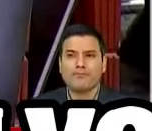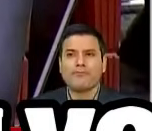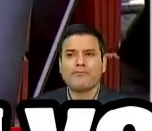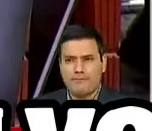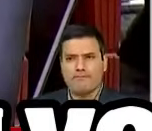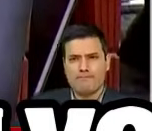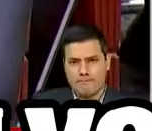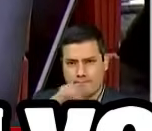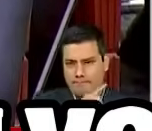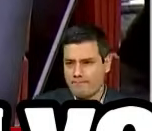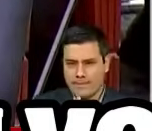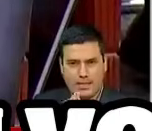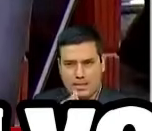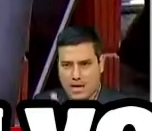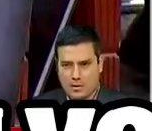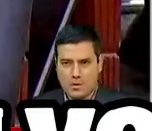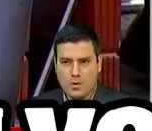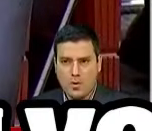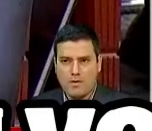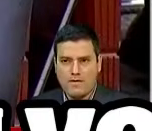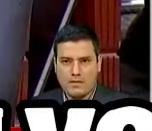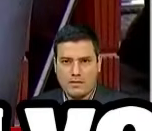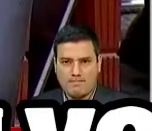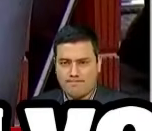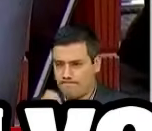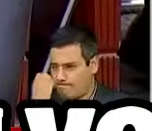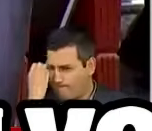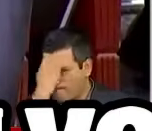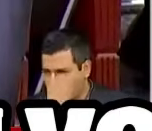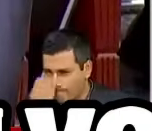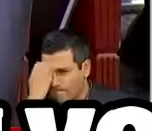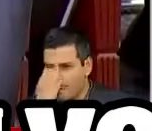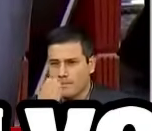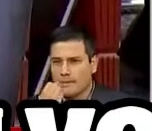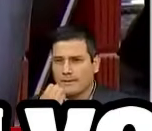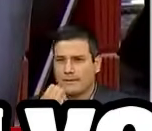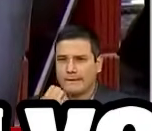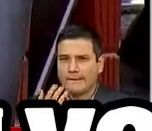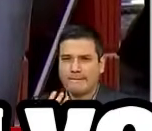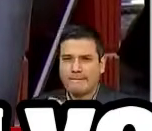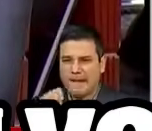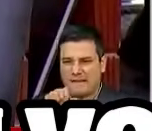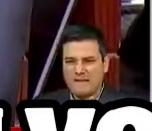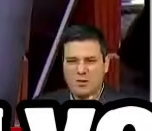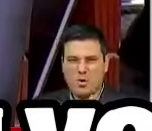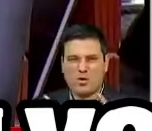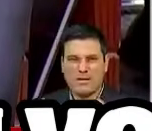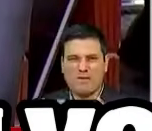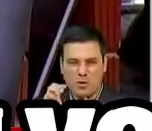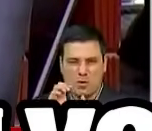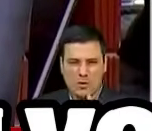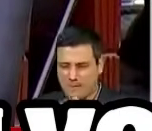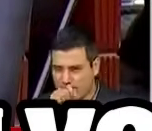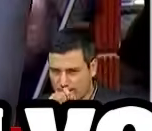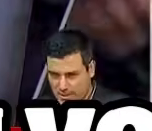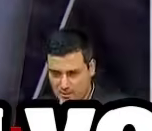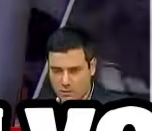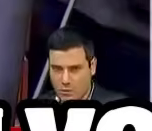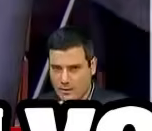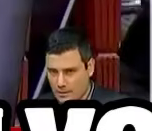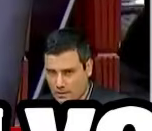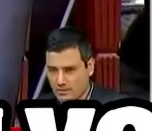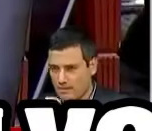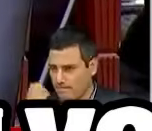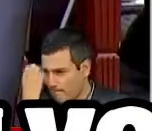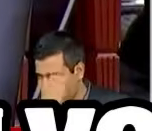se tenga que hacer dentro del artículo del marco del derecho de petición del artículo 8 constitucional, pues me parece que es ahí donde